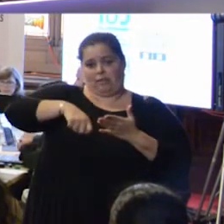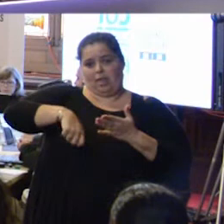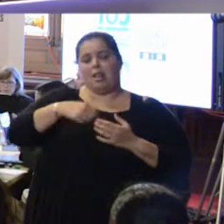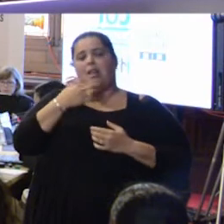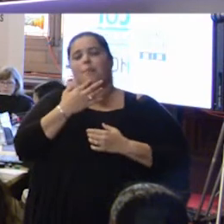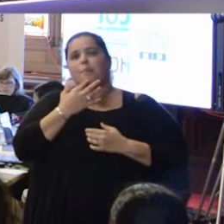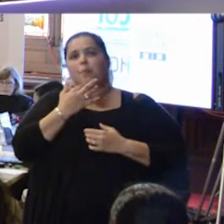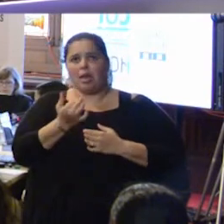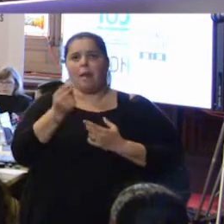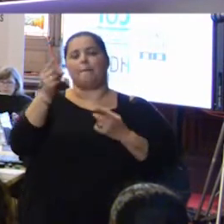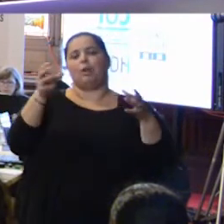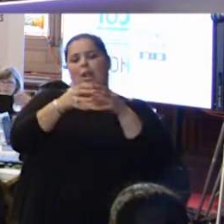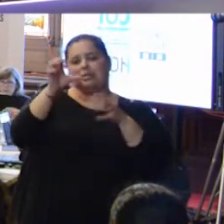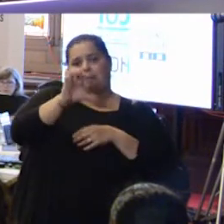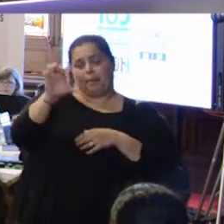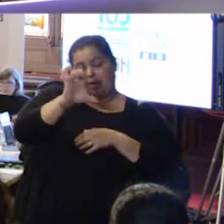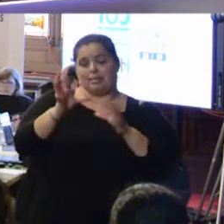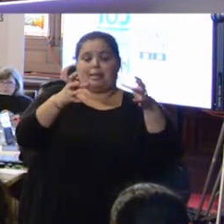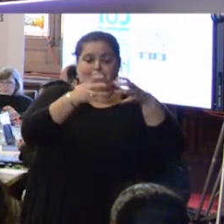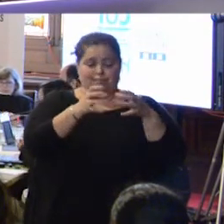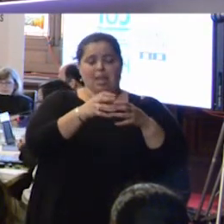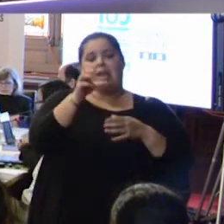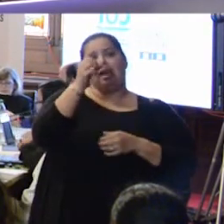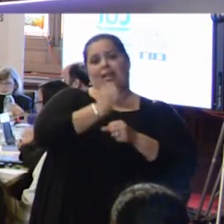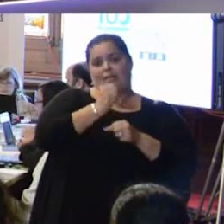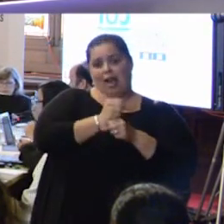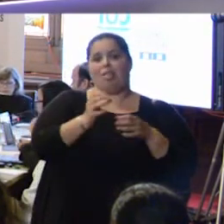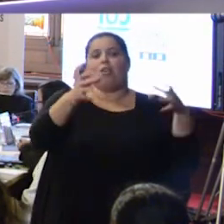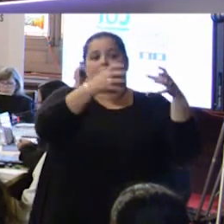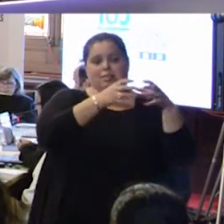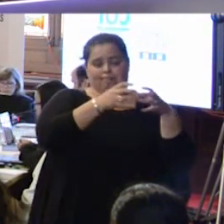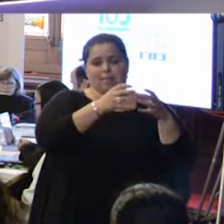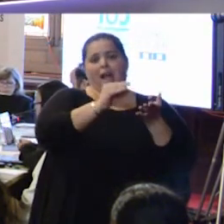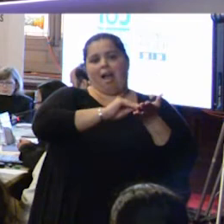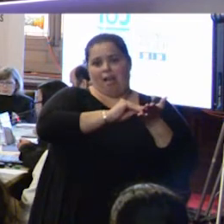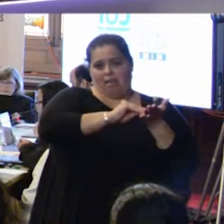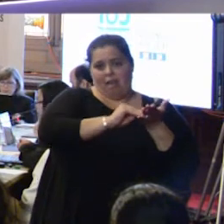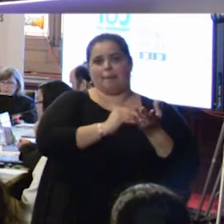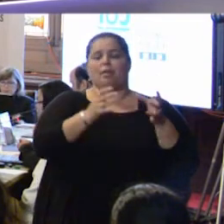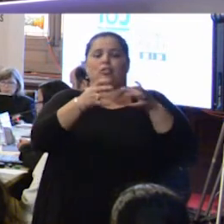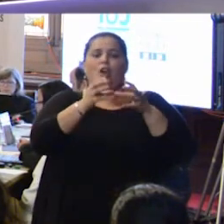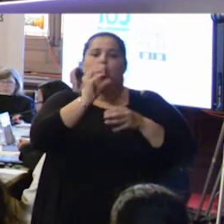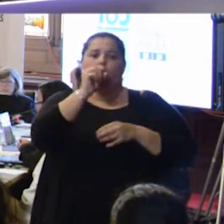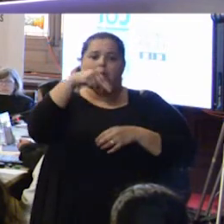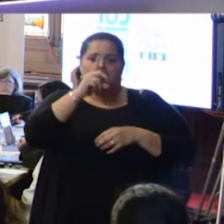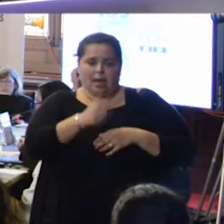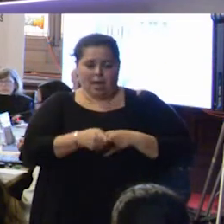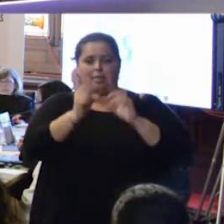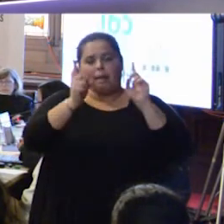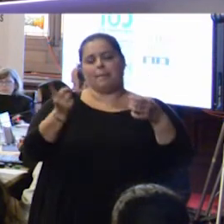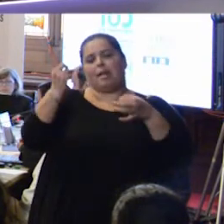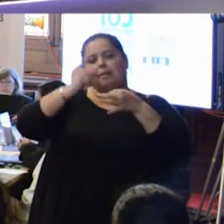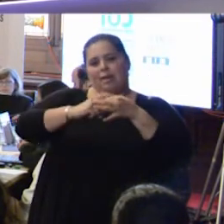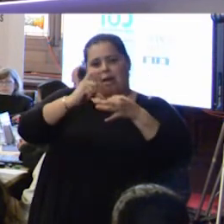sector empresarial, de los trabajadores, el sector académico, ONG, los gremios